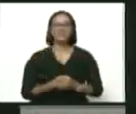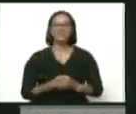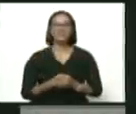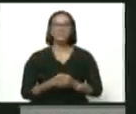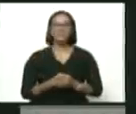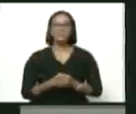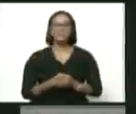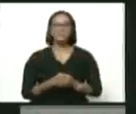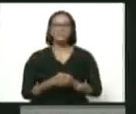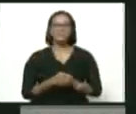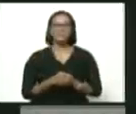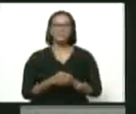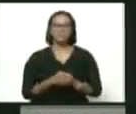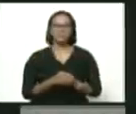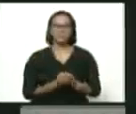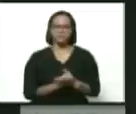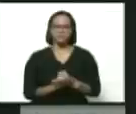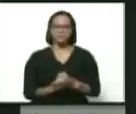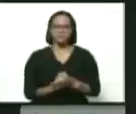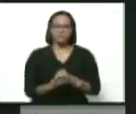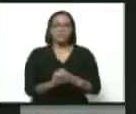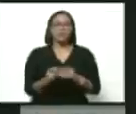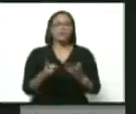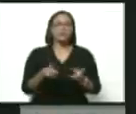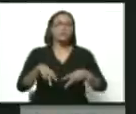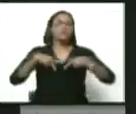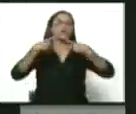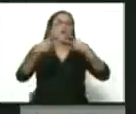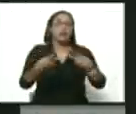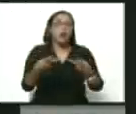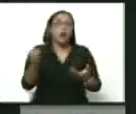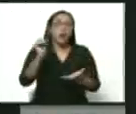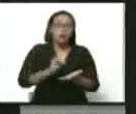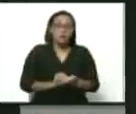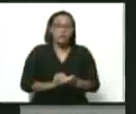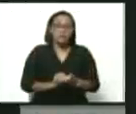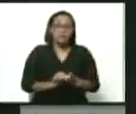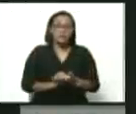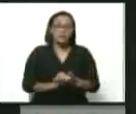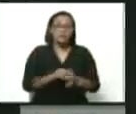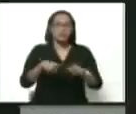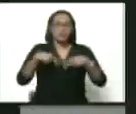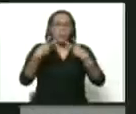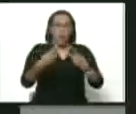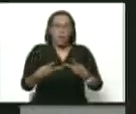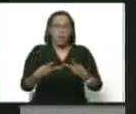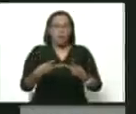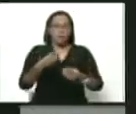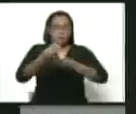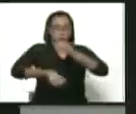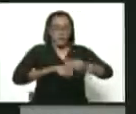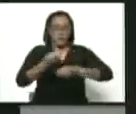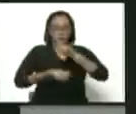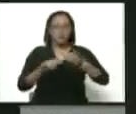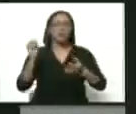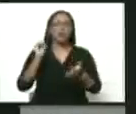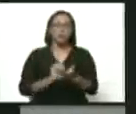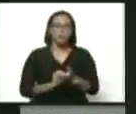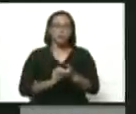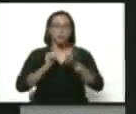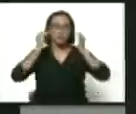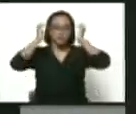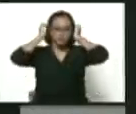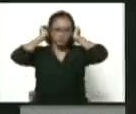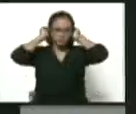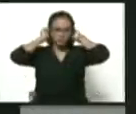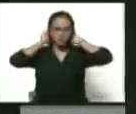El legado de Chávez es renacer otra vez, renovar, rehacer otra vez,